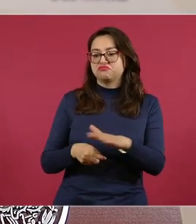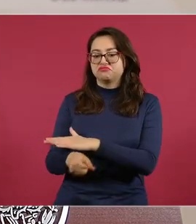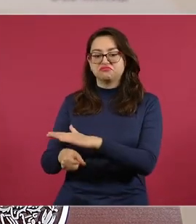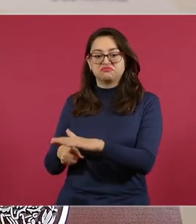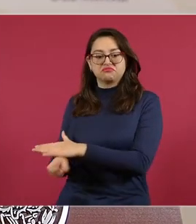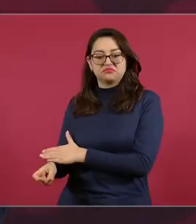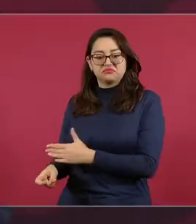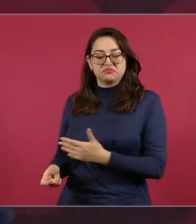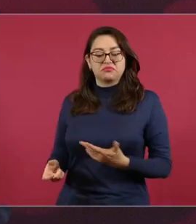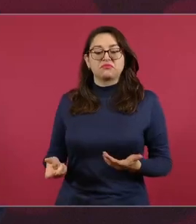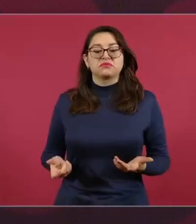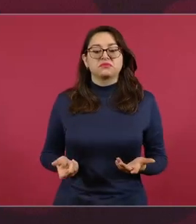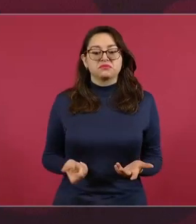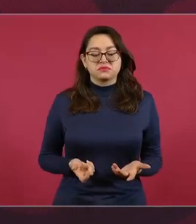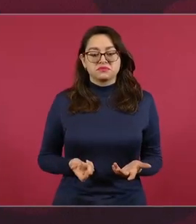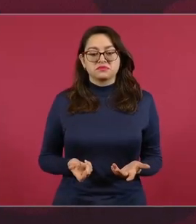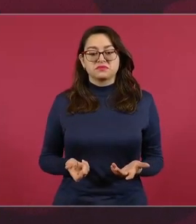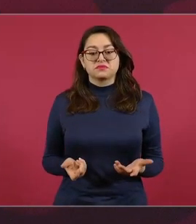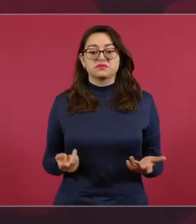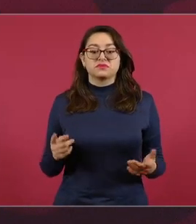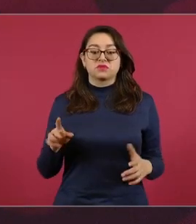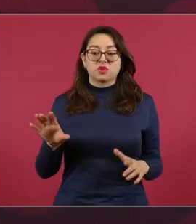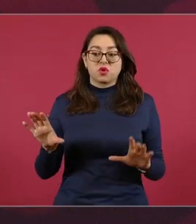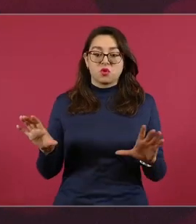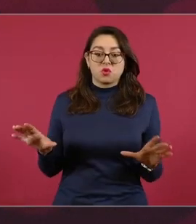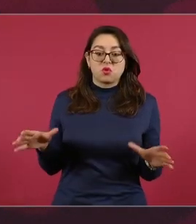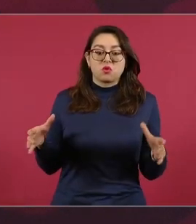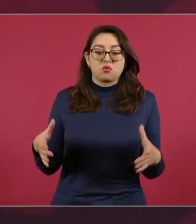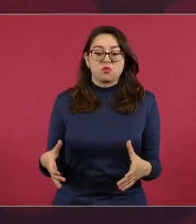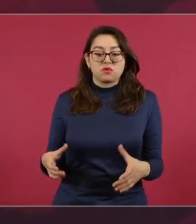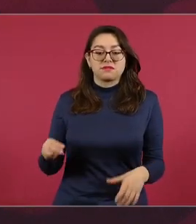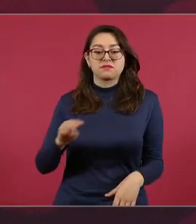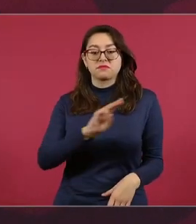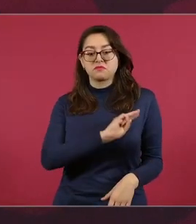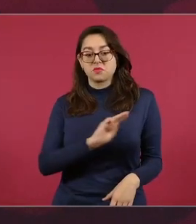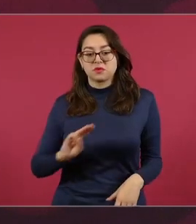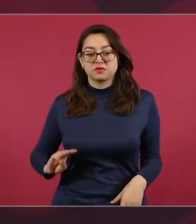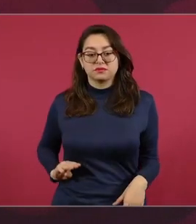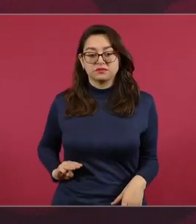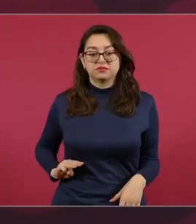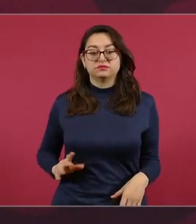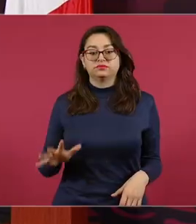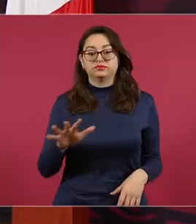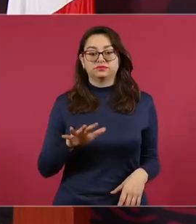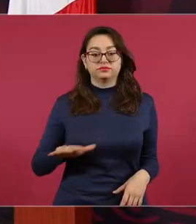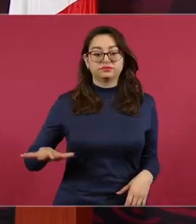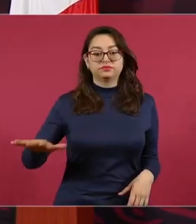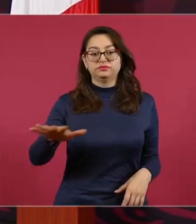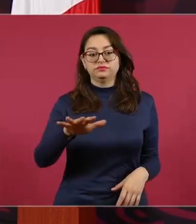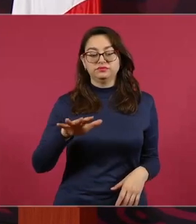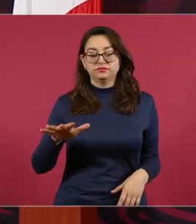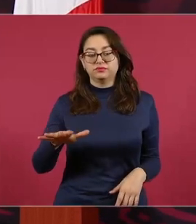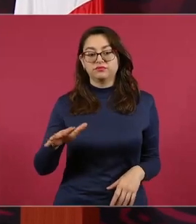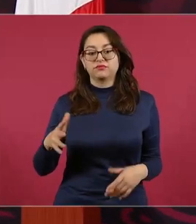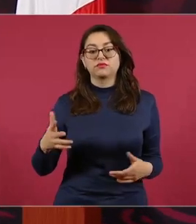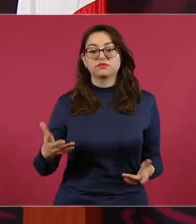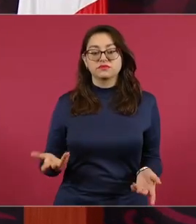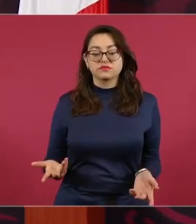era una comunidad, un municipio en donde teníamos mucha